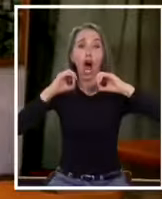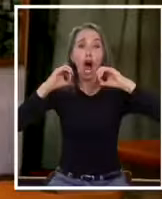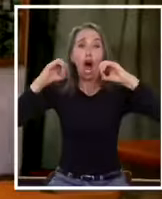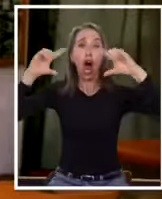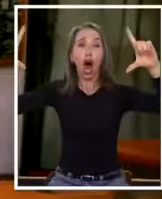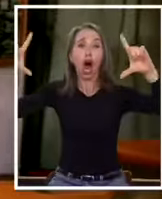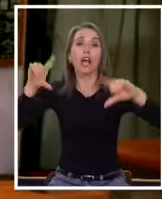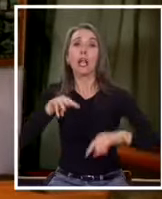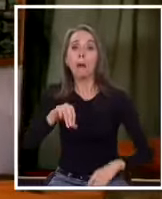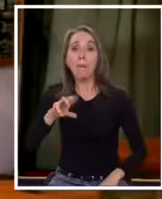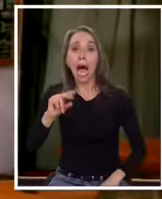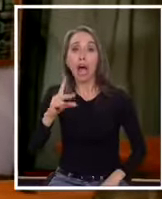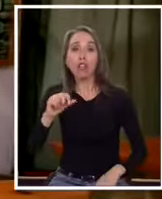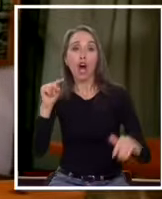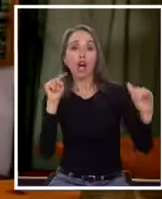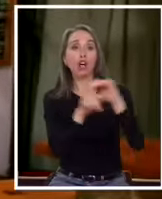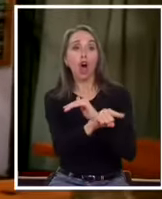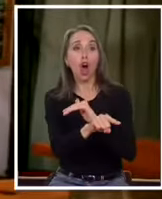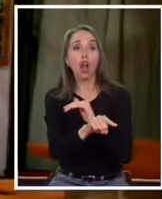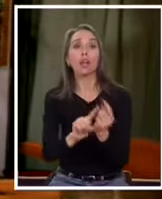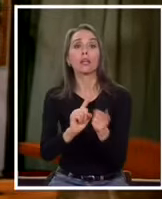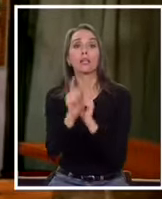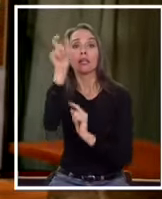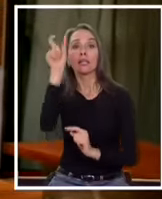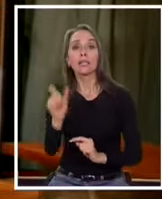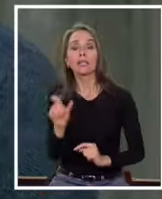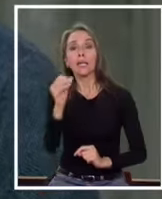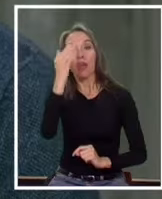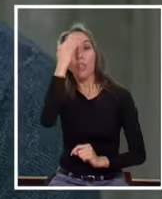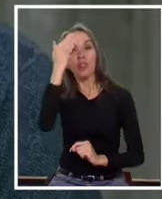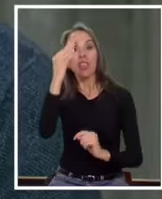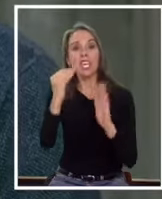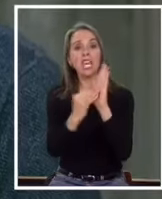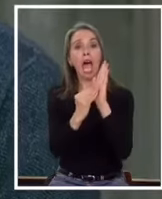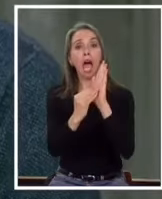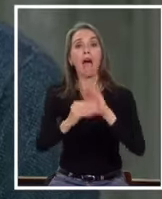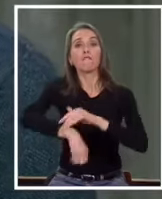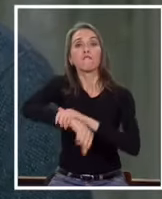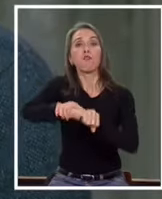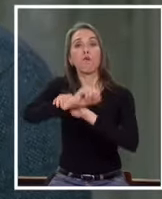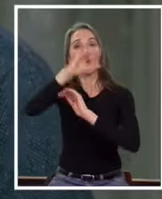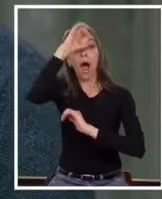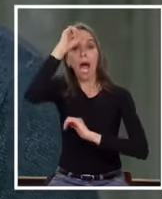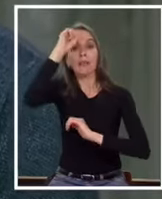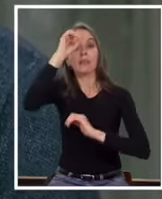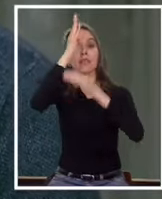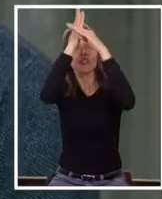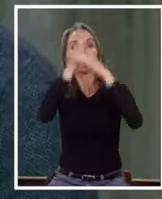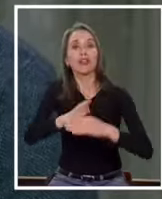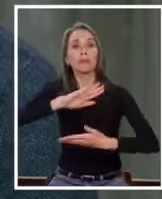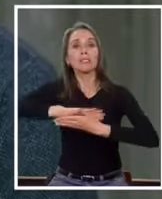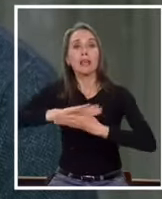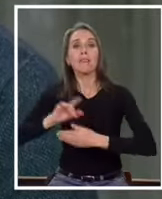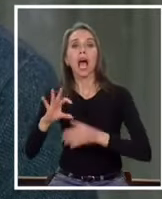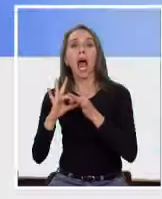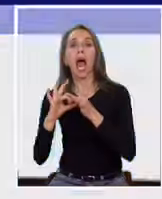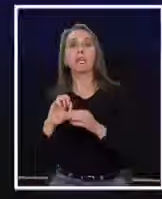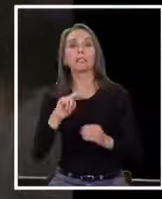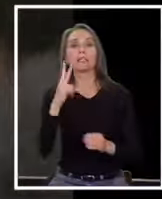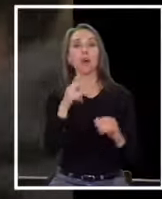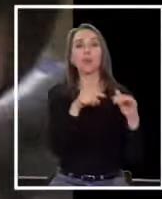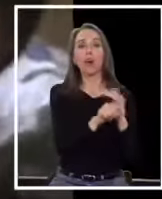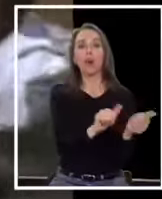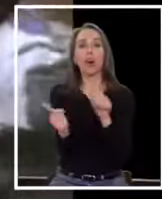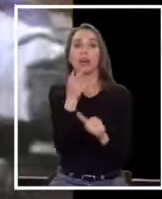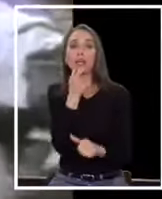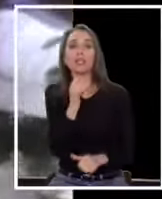El gol ese a Maradona termina convirtiéndose en el día del futbolista argentino justamente por el segundo gol que hace a Inglaterra.